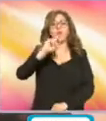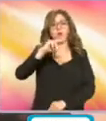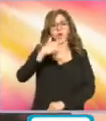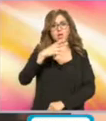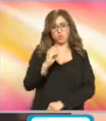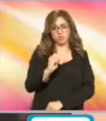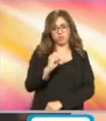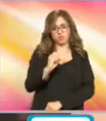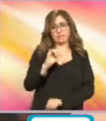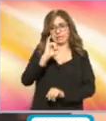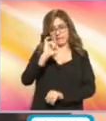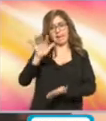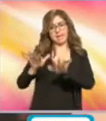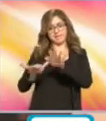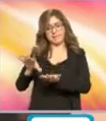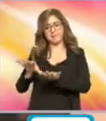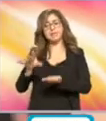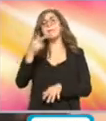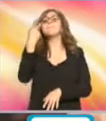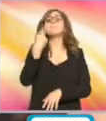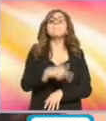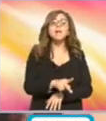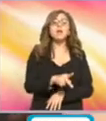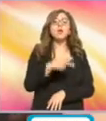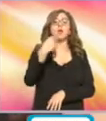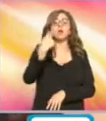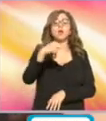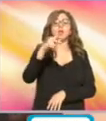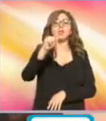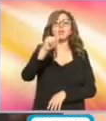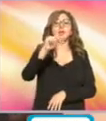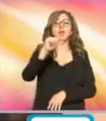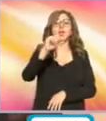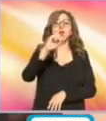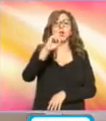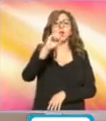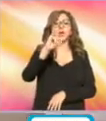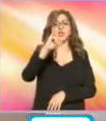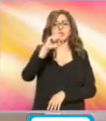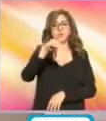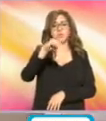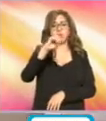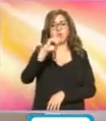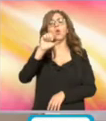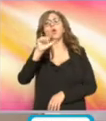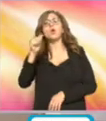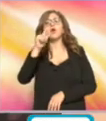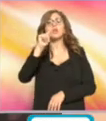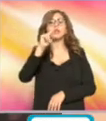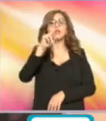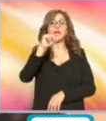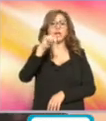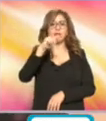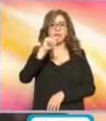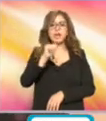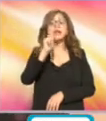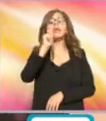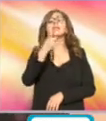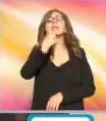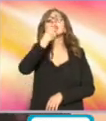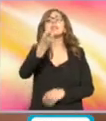mayoría de los casos. Sin embargo, por ejemplo, en el taoísmo o en el tantra se habla del hombre multiorgásmico que puede